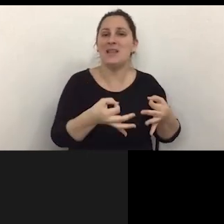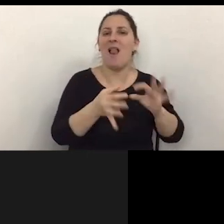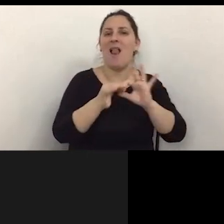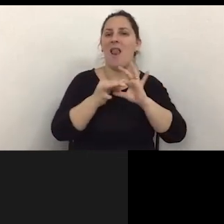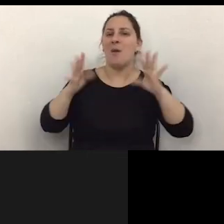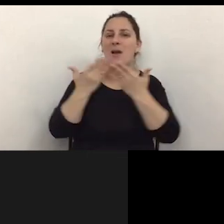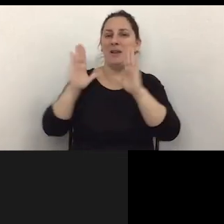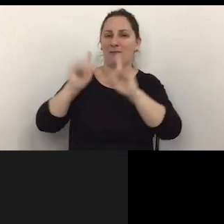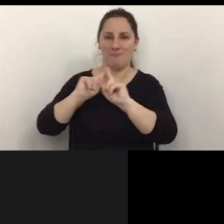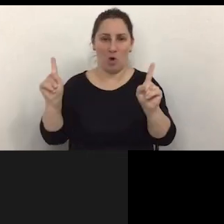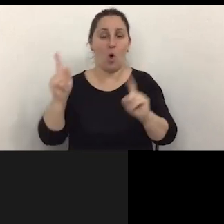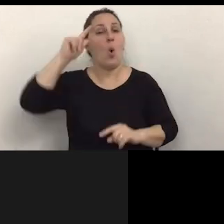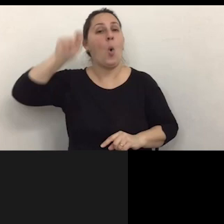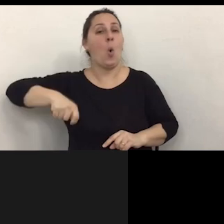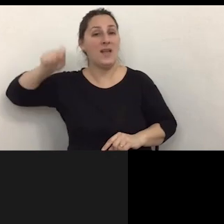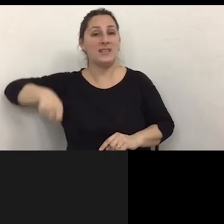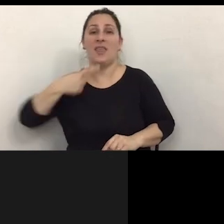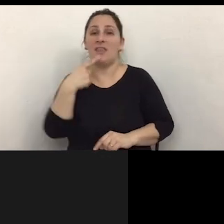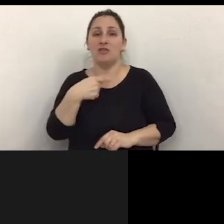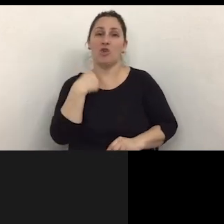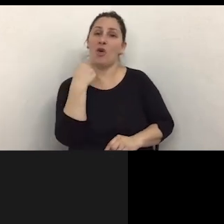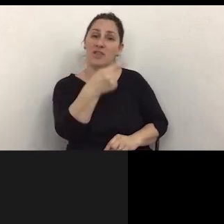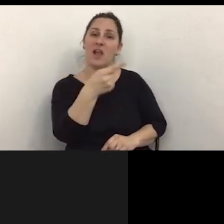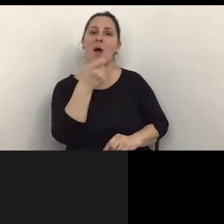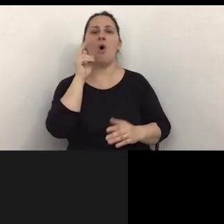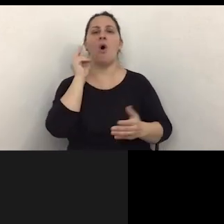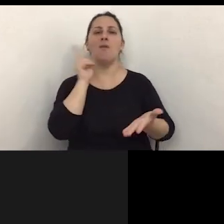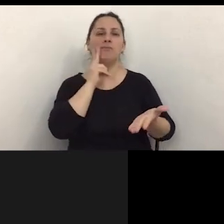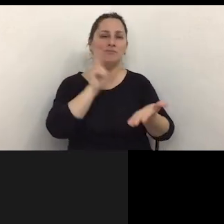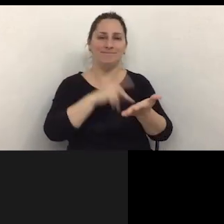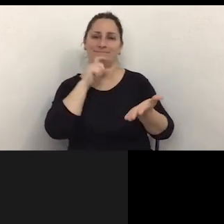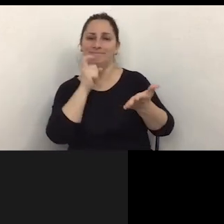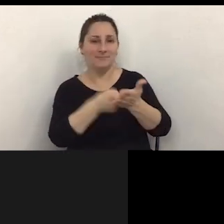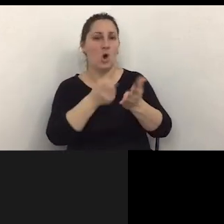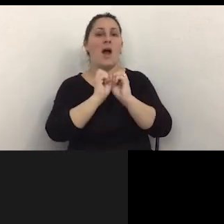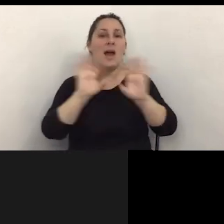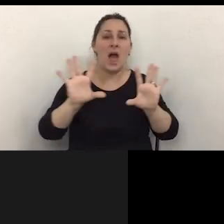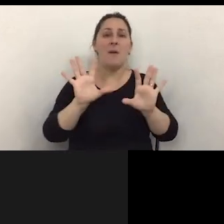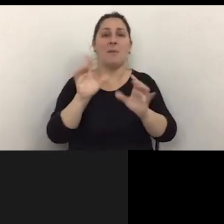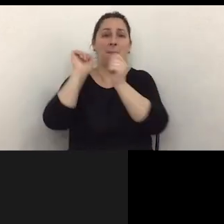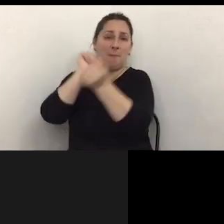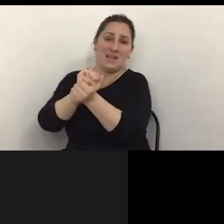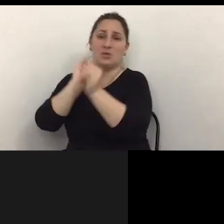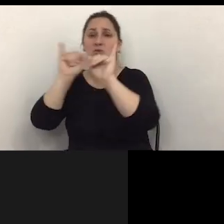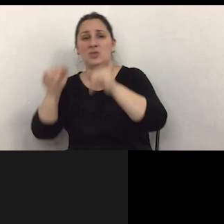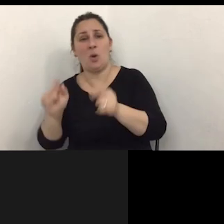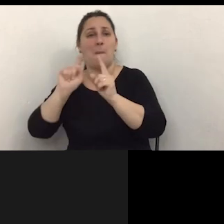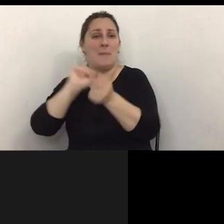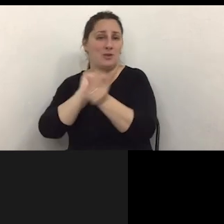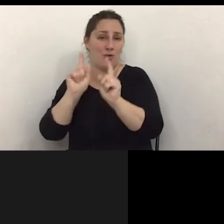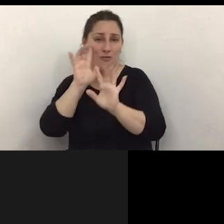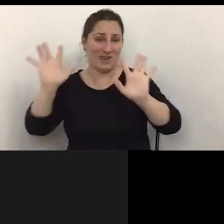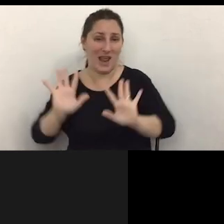te califique en evasión simple o agravada no incide en que quedes preso o no quedes preso, entonces el cambio